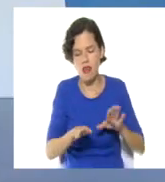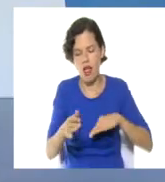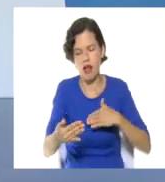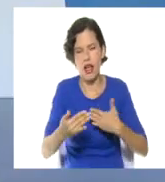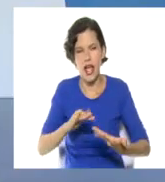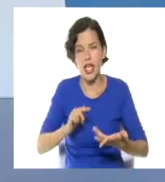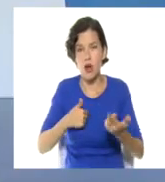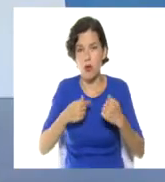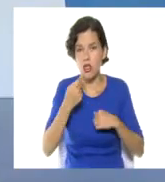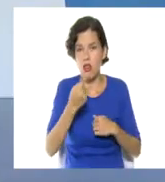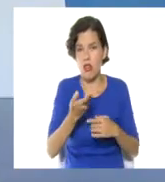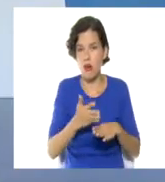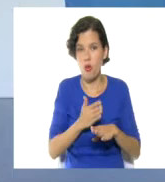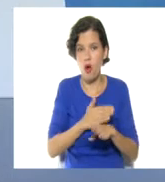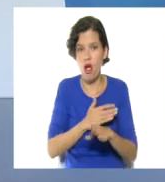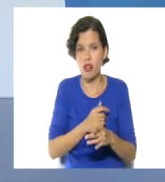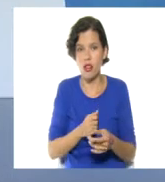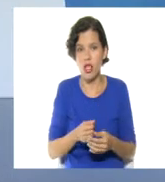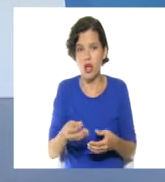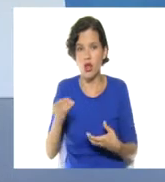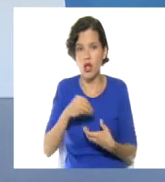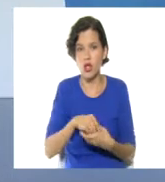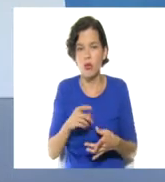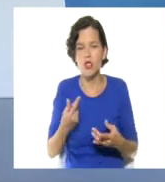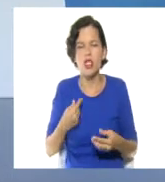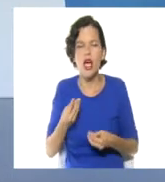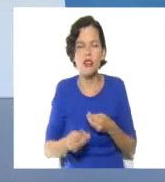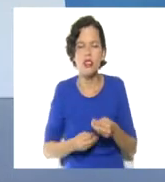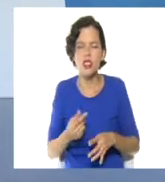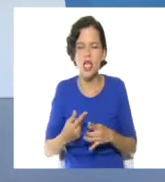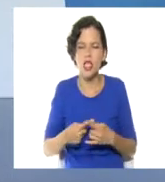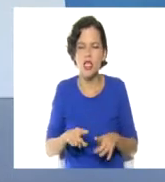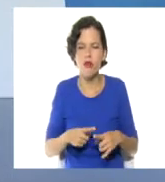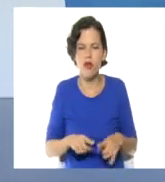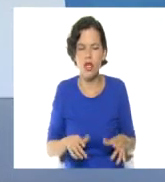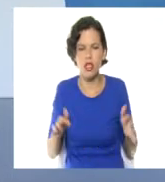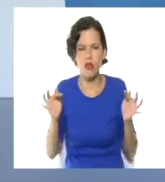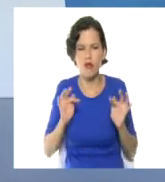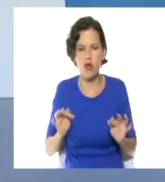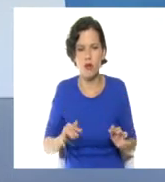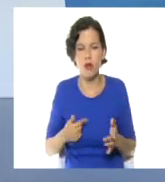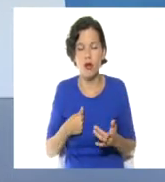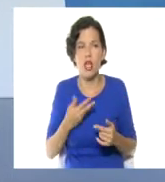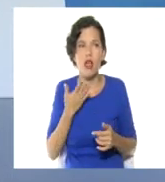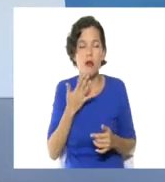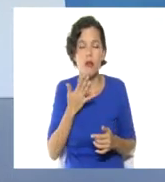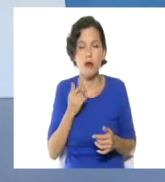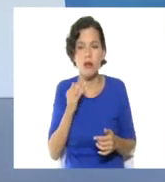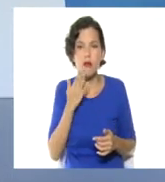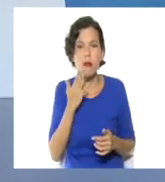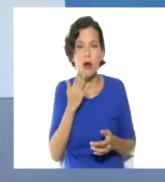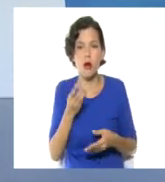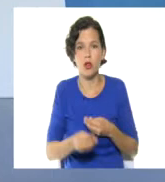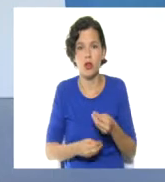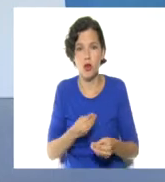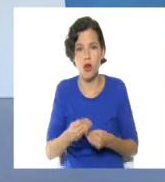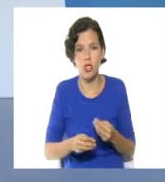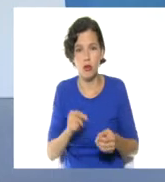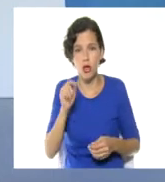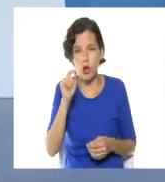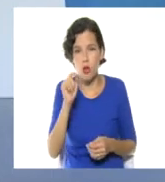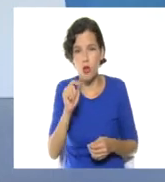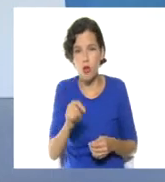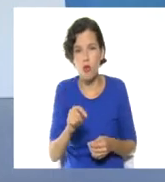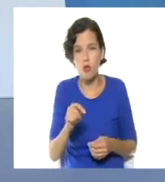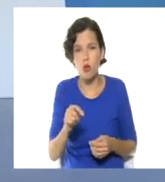Y como ya lo comentábamos, el guiso puede ser de diferentes formas. Hay unos sitios, por ejemplo, mi mamá cuando lo prepara, ella le coloca un punto